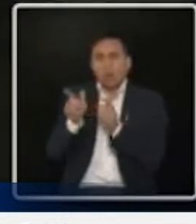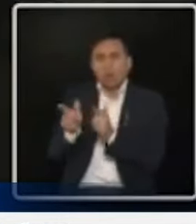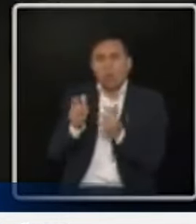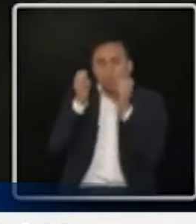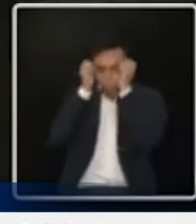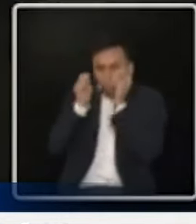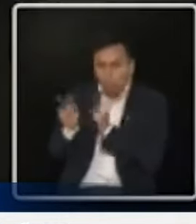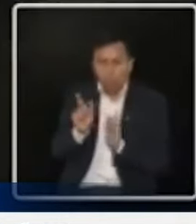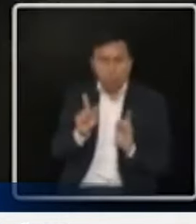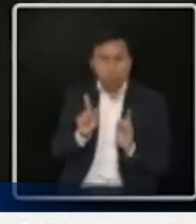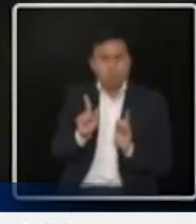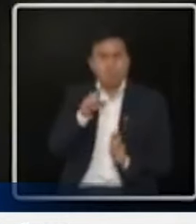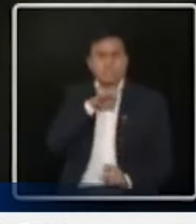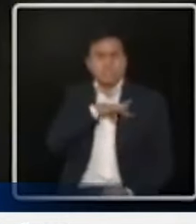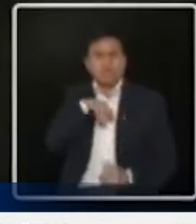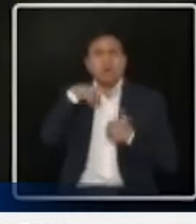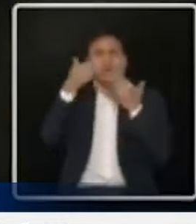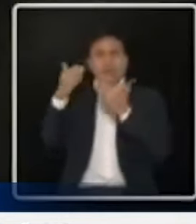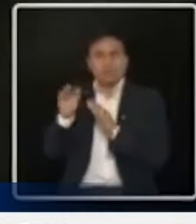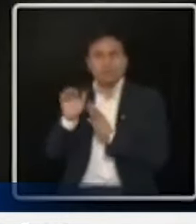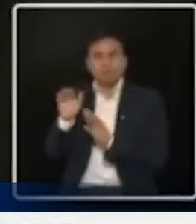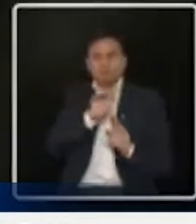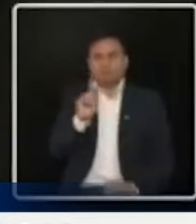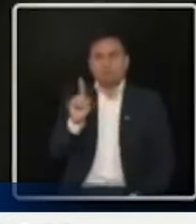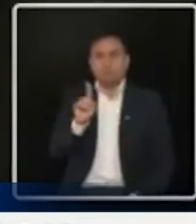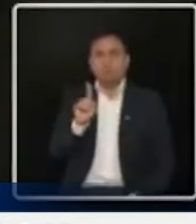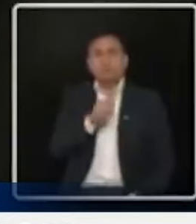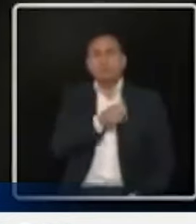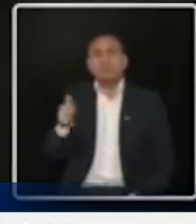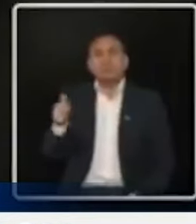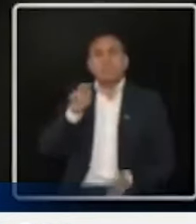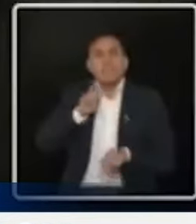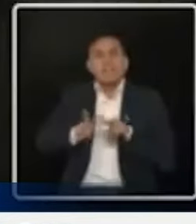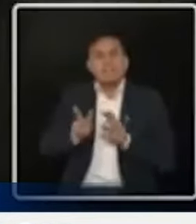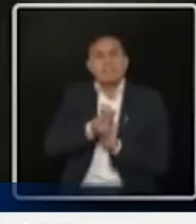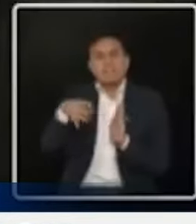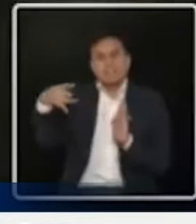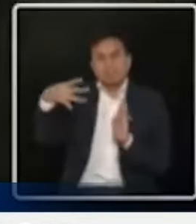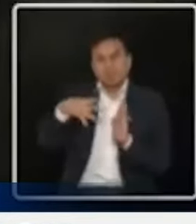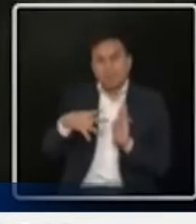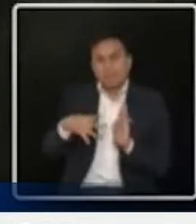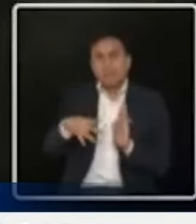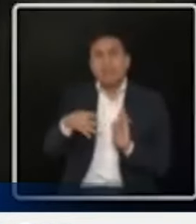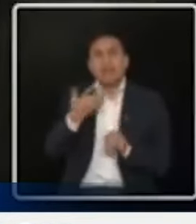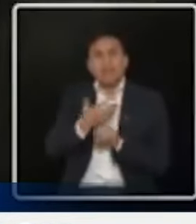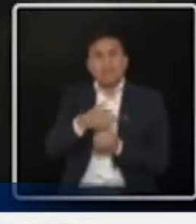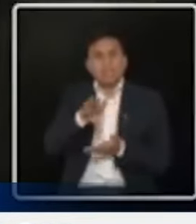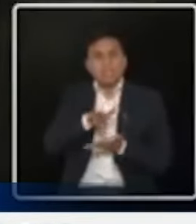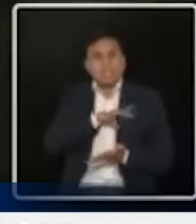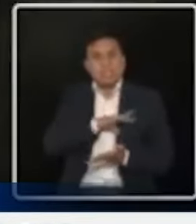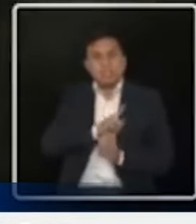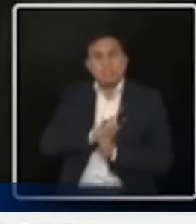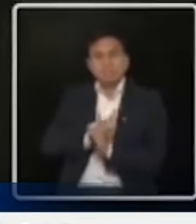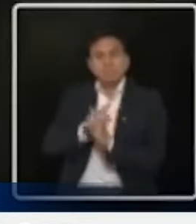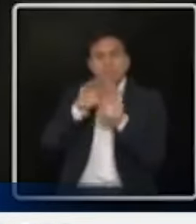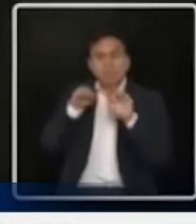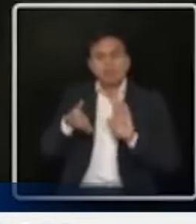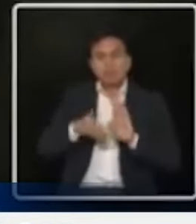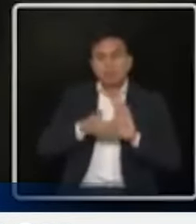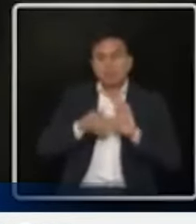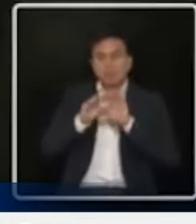terrorista, ni en su territorio ni fuera de él. Y todos quienes cometan actos delictuales, actos ilícitos en nuestro territorio van a ser perseguidos, como